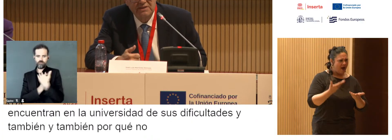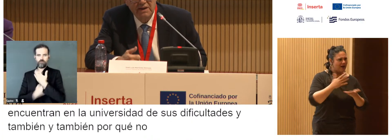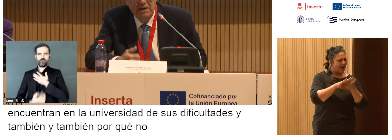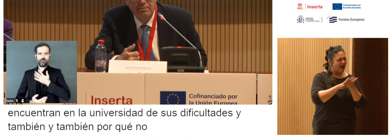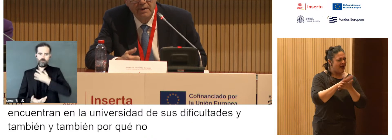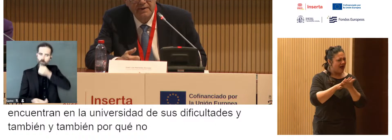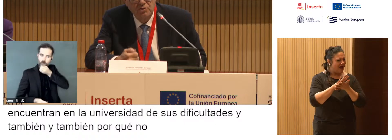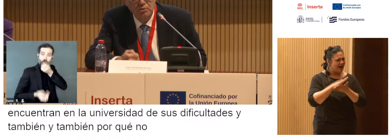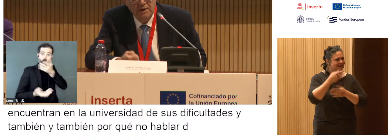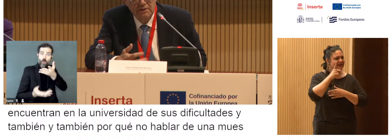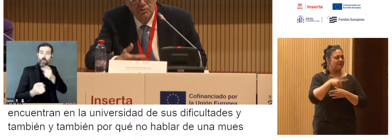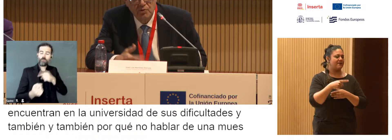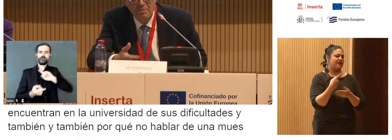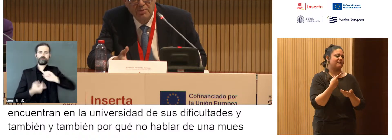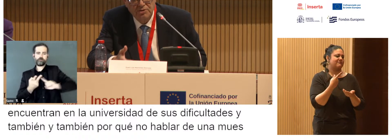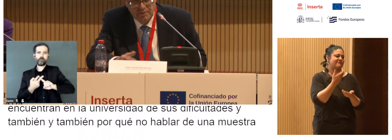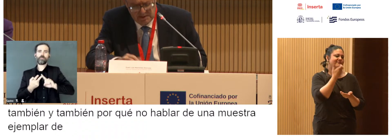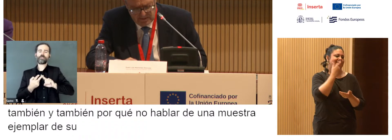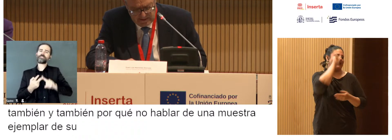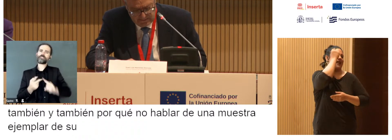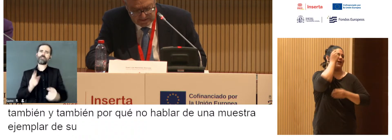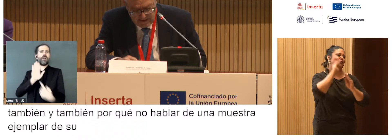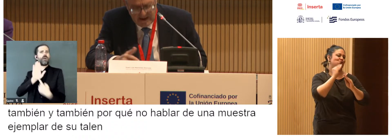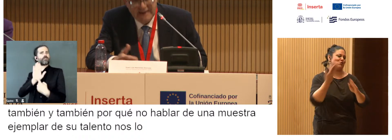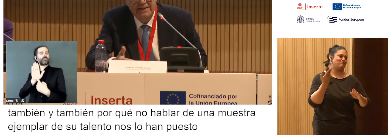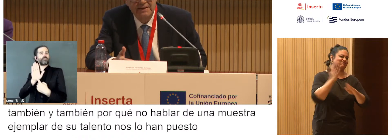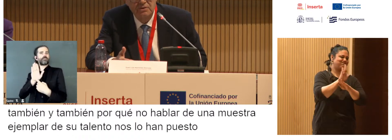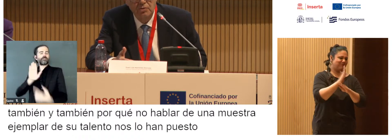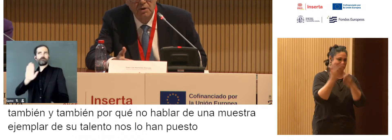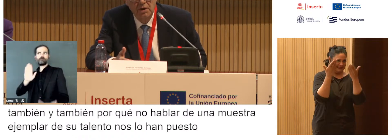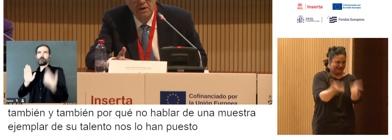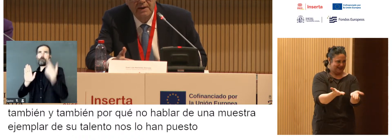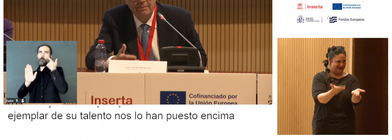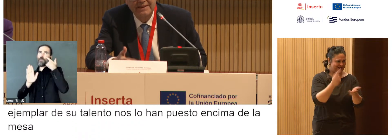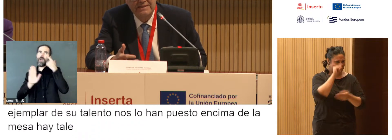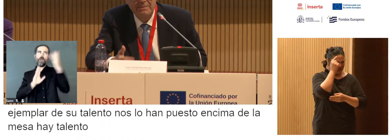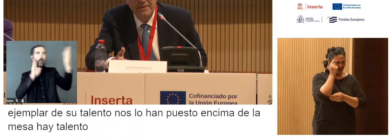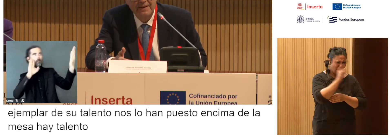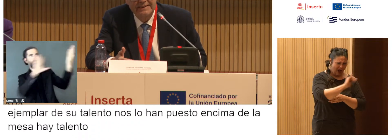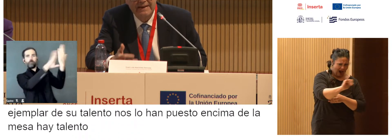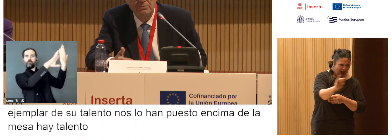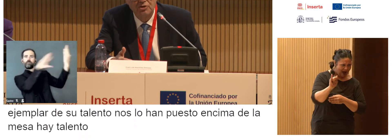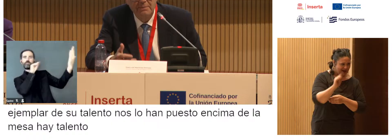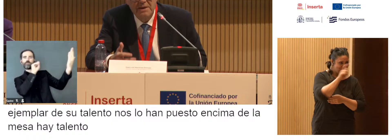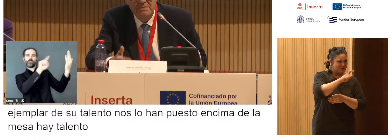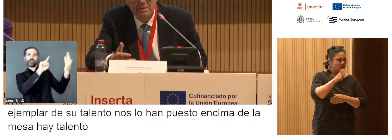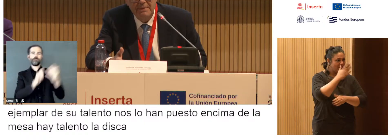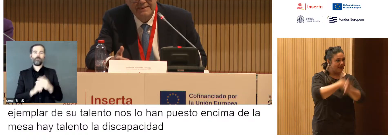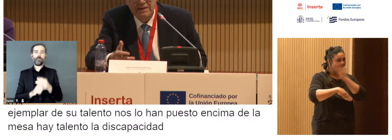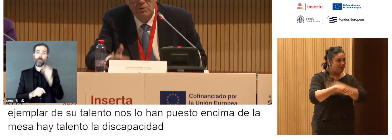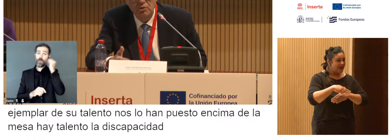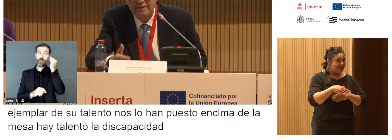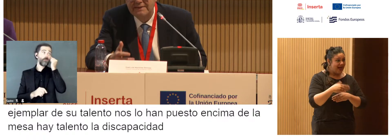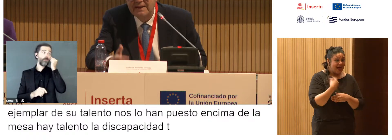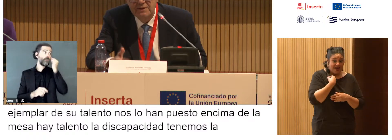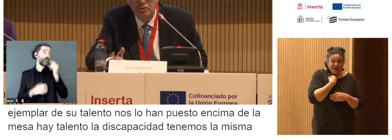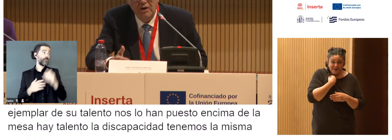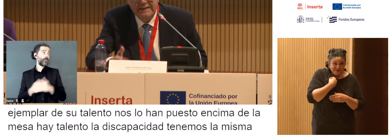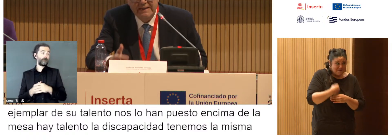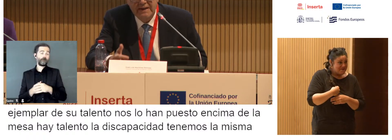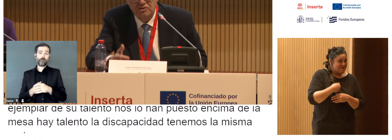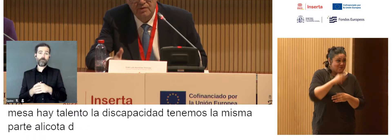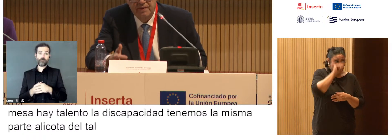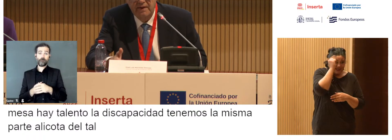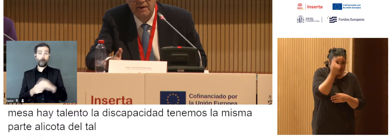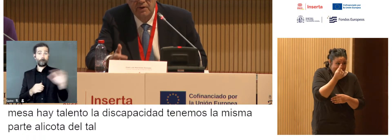una muestra ejemplar de su talento. Nos lo han puesto encima de la mesa. Hay talento. La discapacidad tenemos la misma parte alícuota del talento